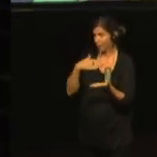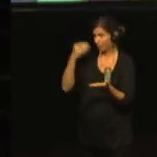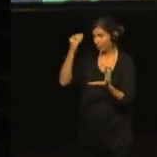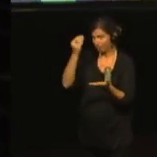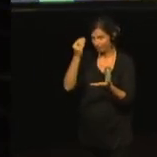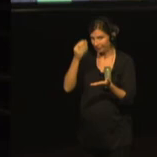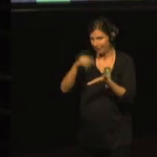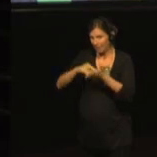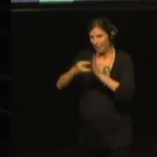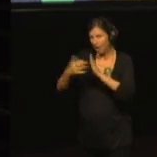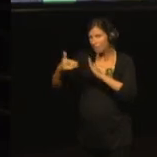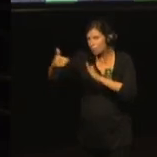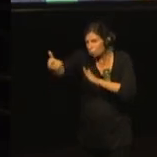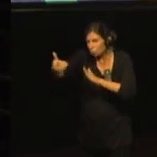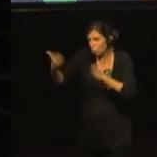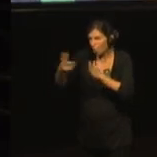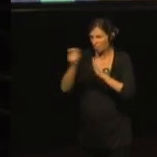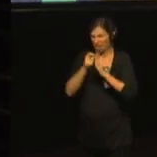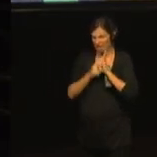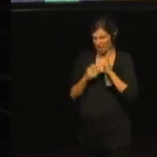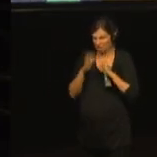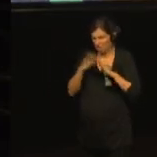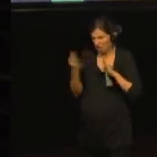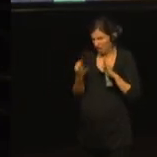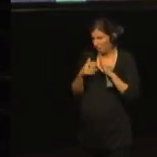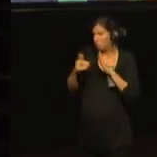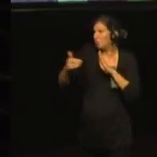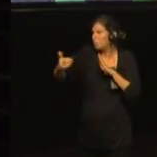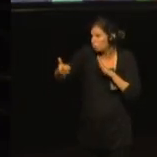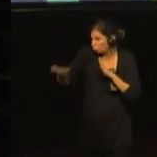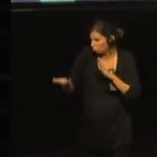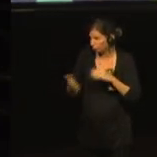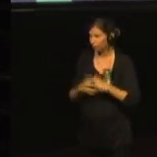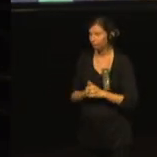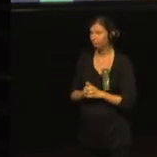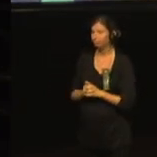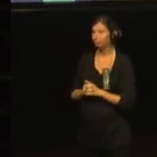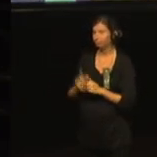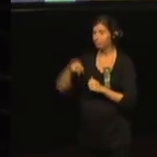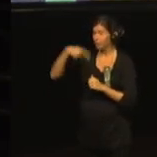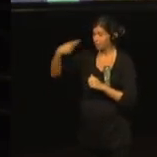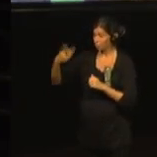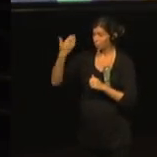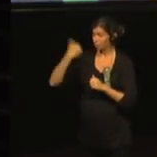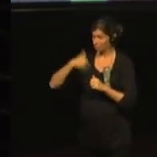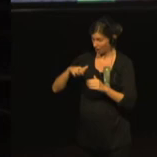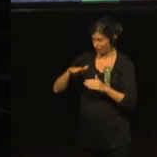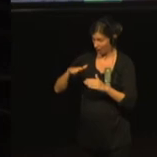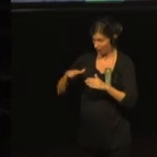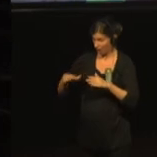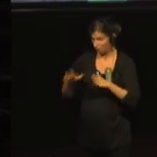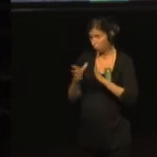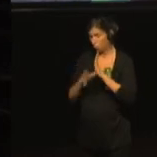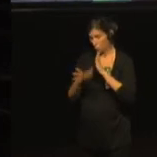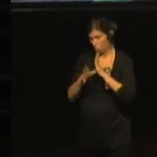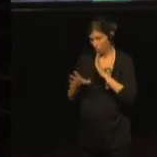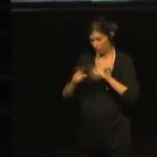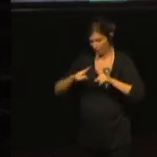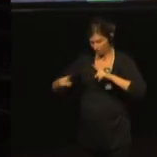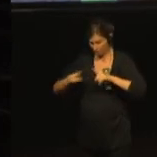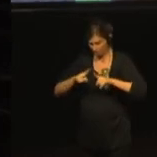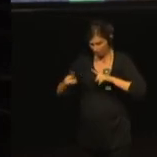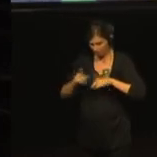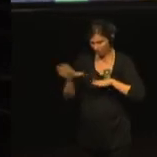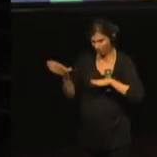esperábamos a fin de cuentas del proyecto? Después de que se creó este programa por parte del grupo de trabajo, hicimos pósters y